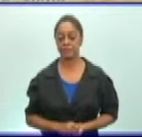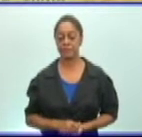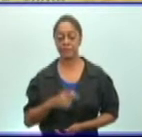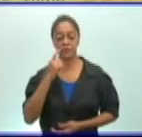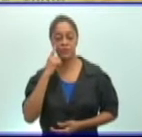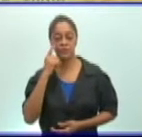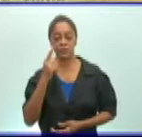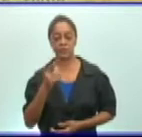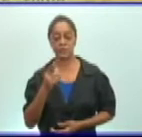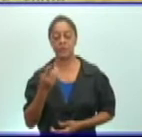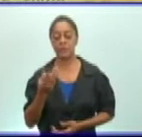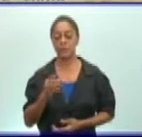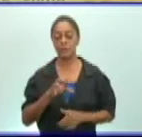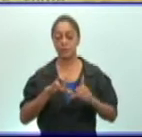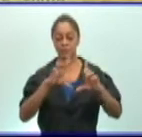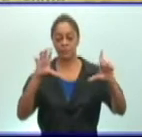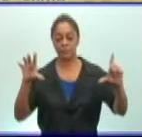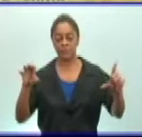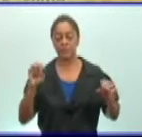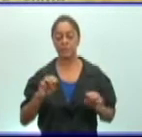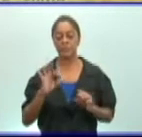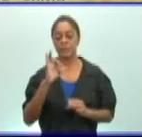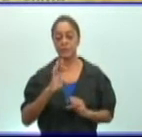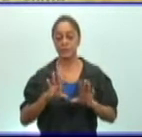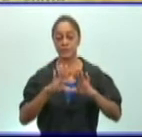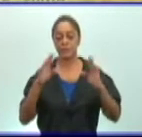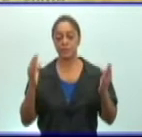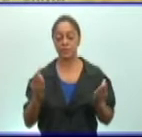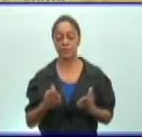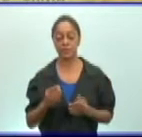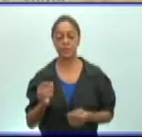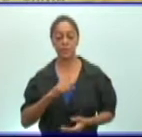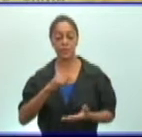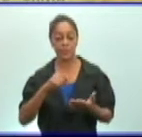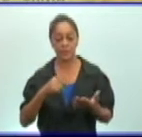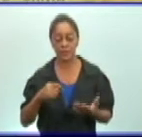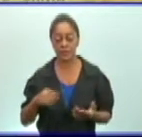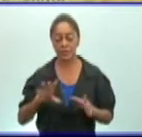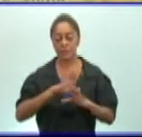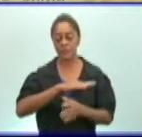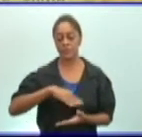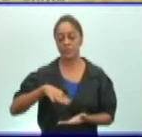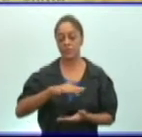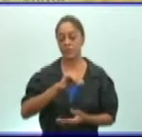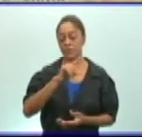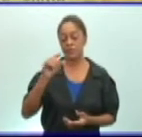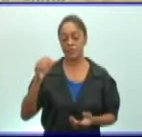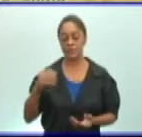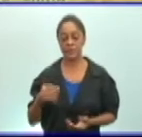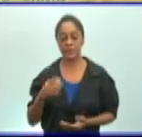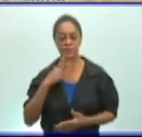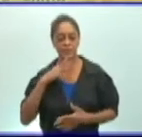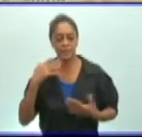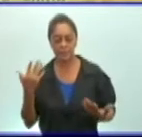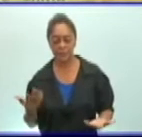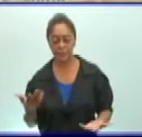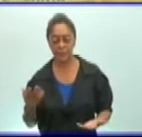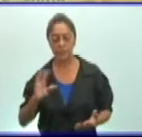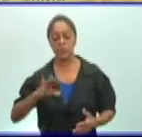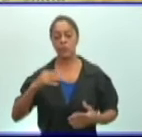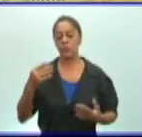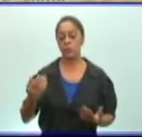Observa con detenimiento el mapa físico del mundo y describe la situación geográfica de Grecia en cuanto a cómo